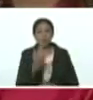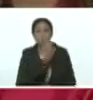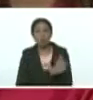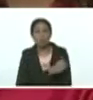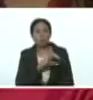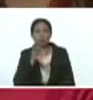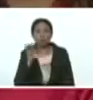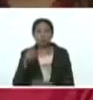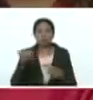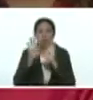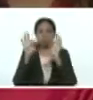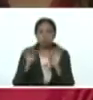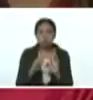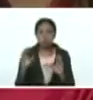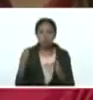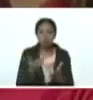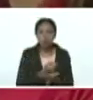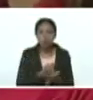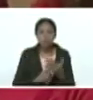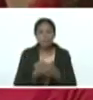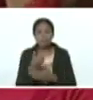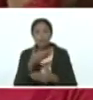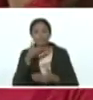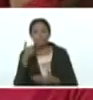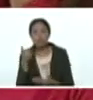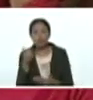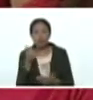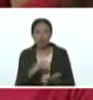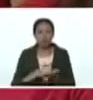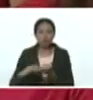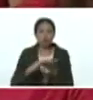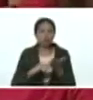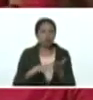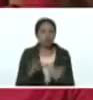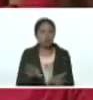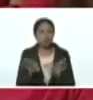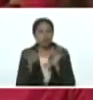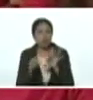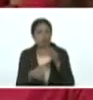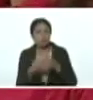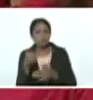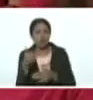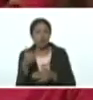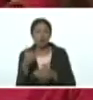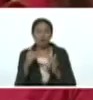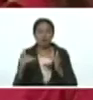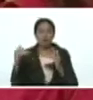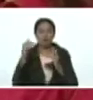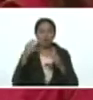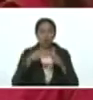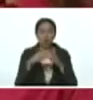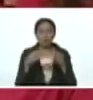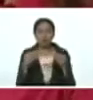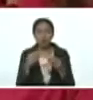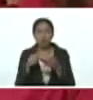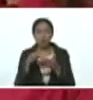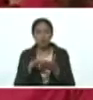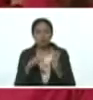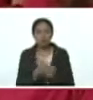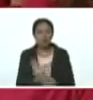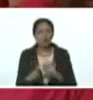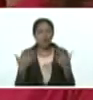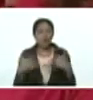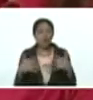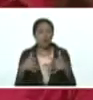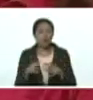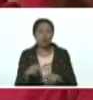del país para recuperar, mejorar, especializar al máximo nivel todo lo que son las emergencias